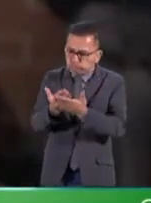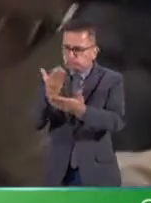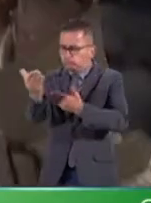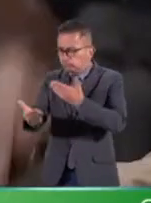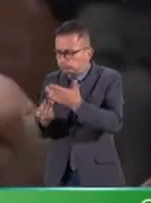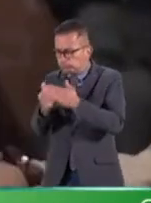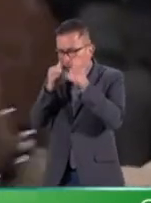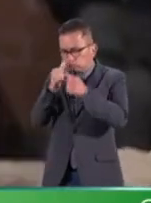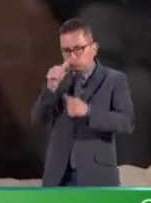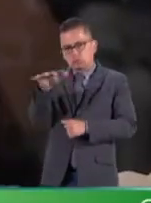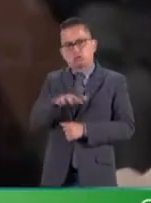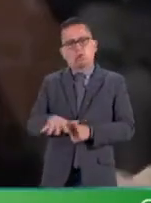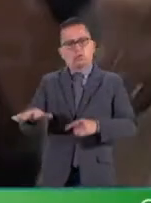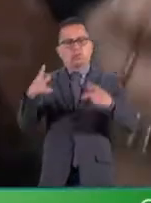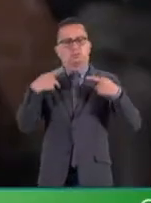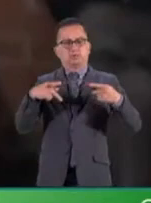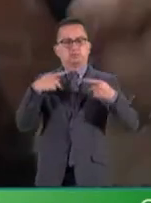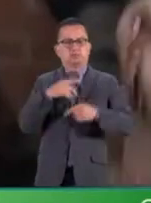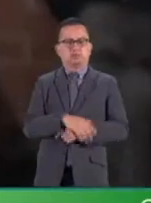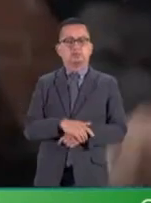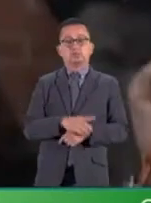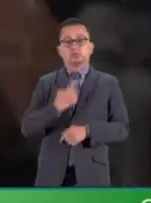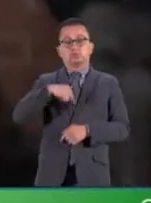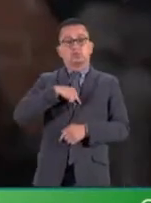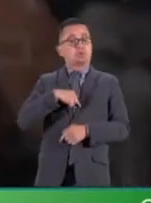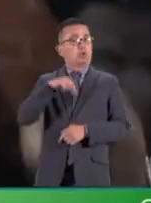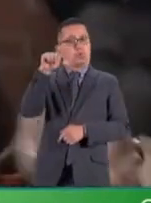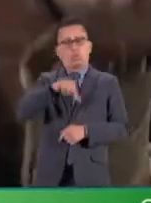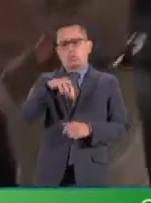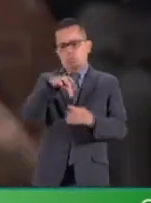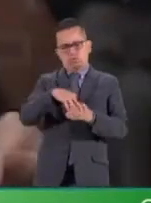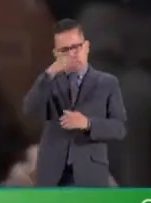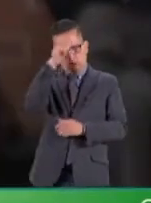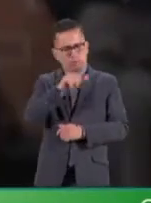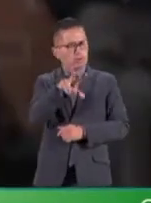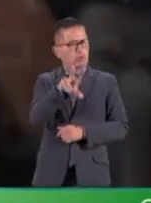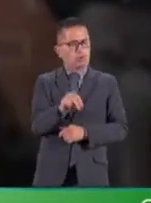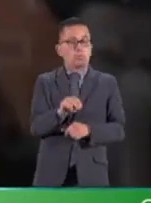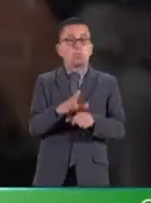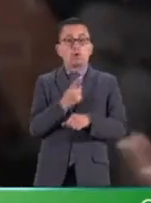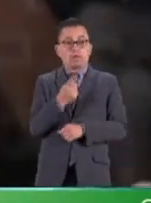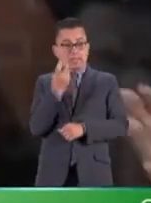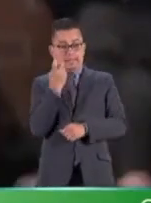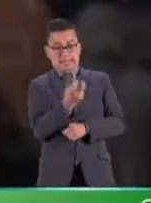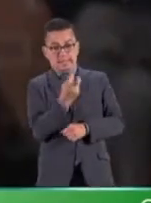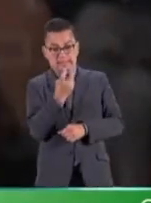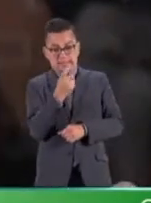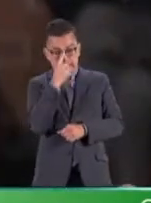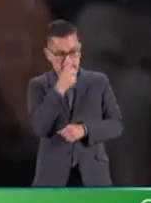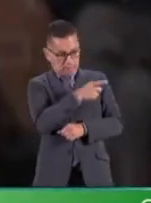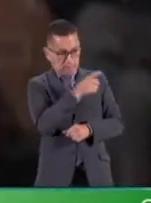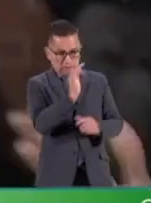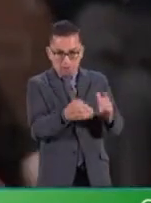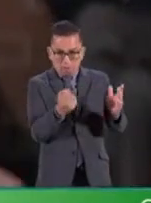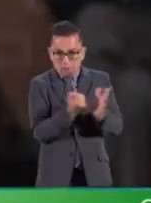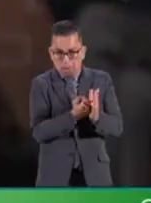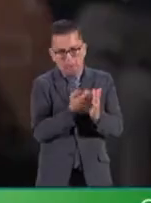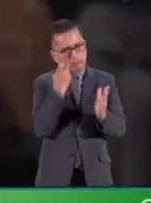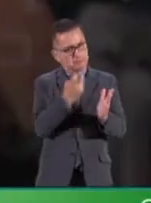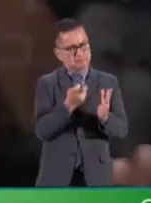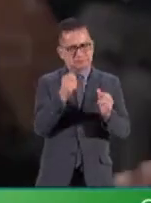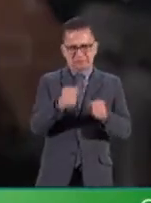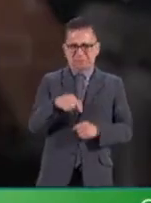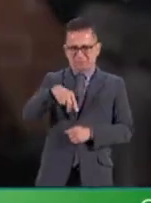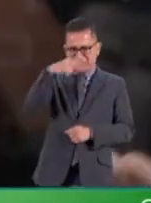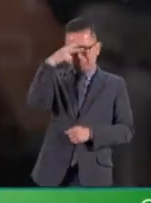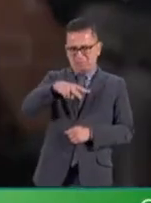bancada naranja, votando en contra, porque ese dictamen avalado por la mayoría podría cambiar el rumbo de nuestro país. ¿Y cómo lo va